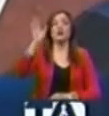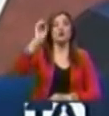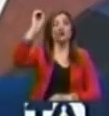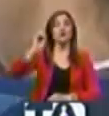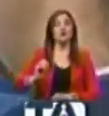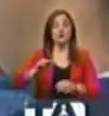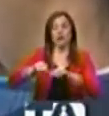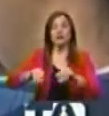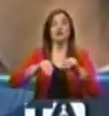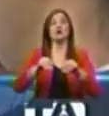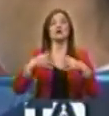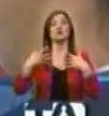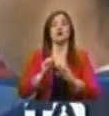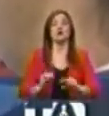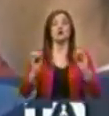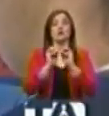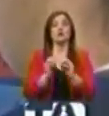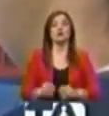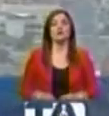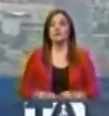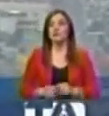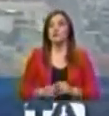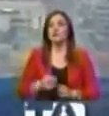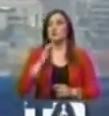76,26% de los predios tendrían un incremento, es decir,